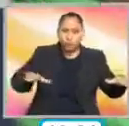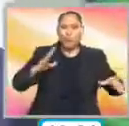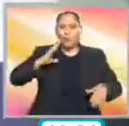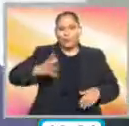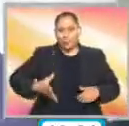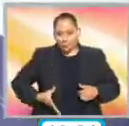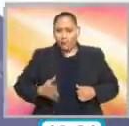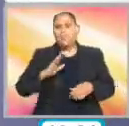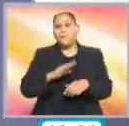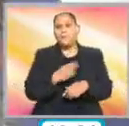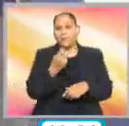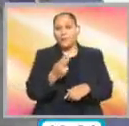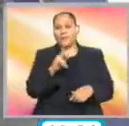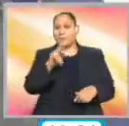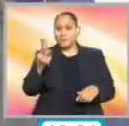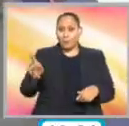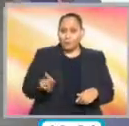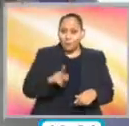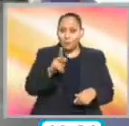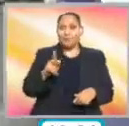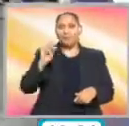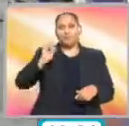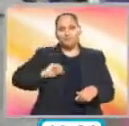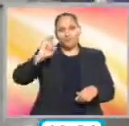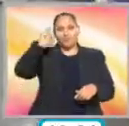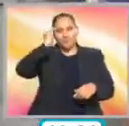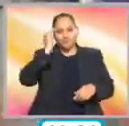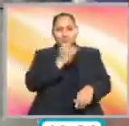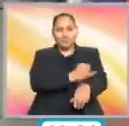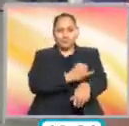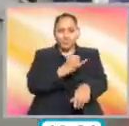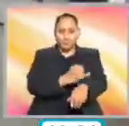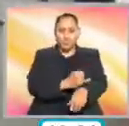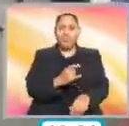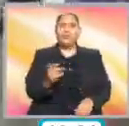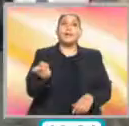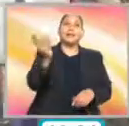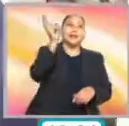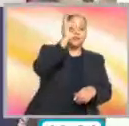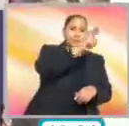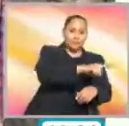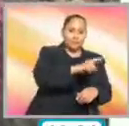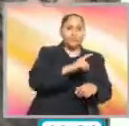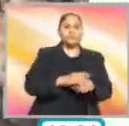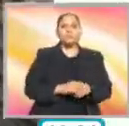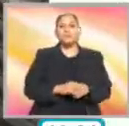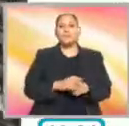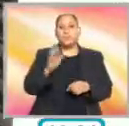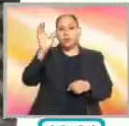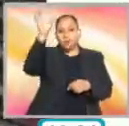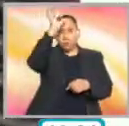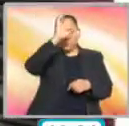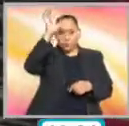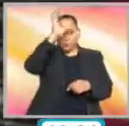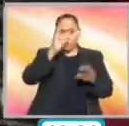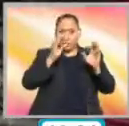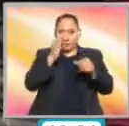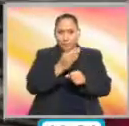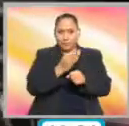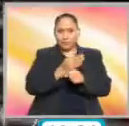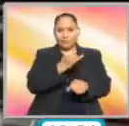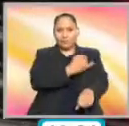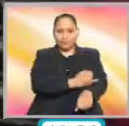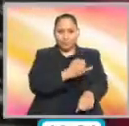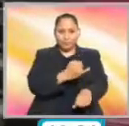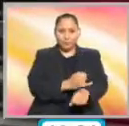orgullo porque es uno de esos pueblos prehispánicos, Iztapalapa. Y acá está la identidad actual de Iztapalapa.